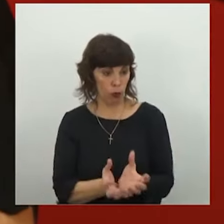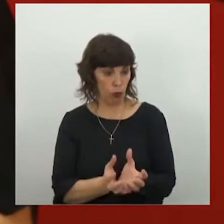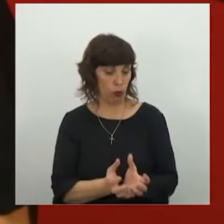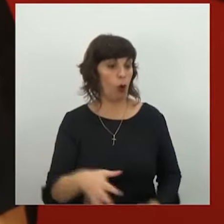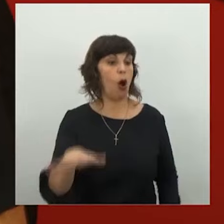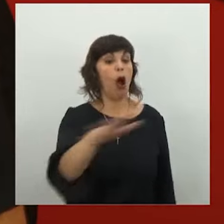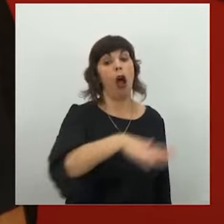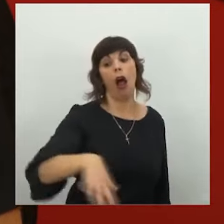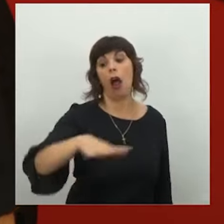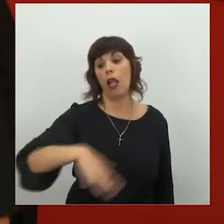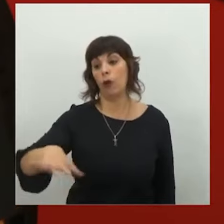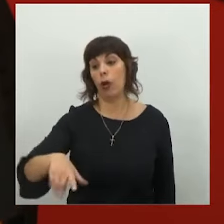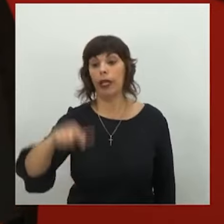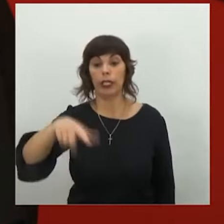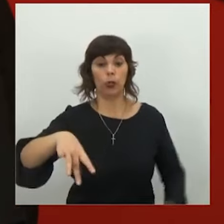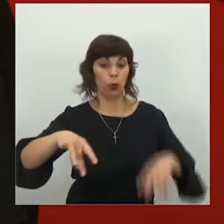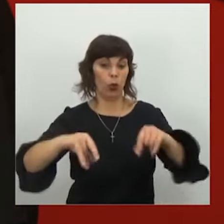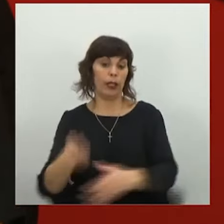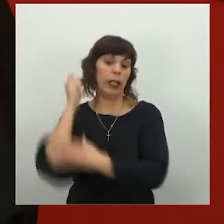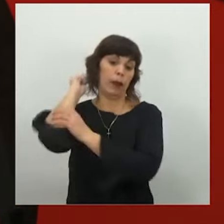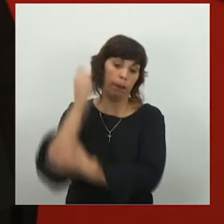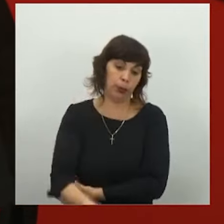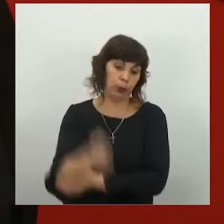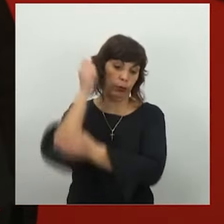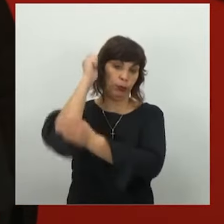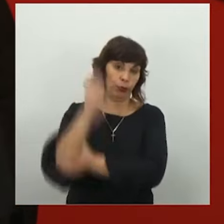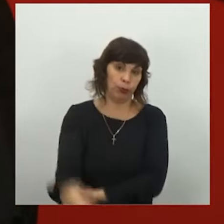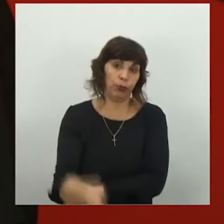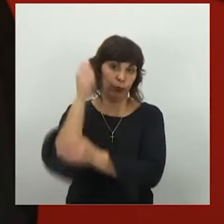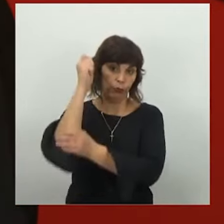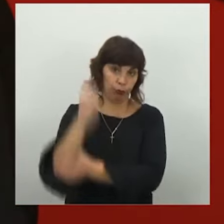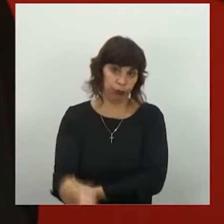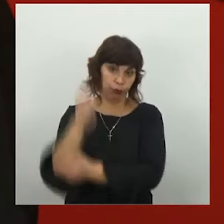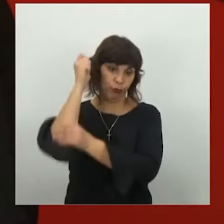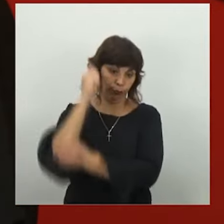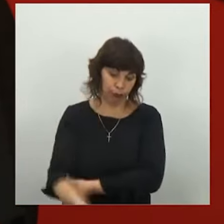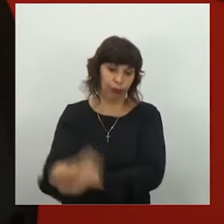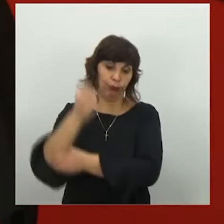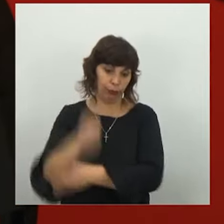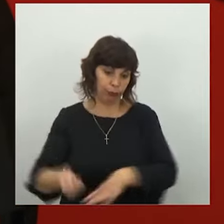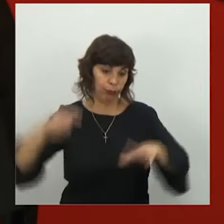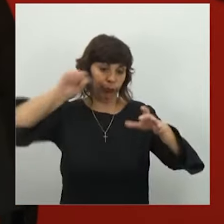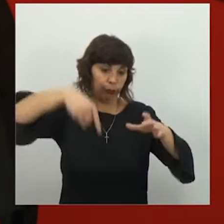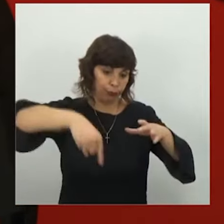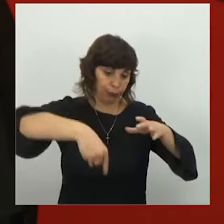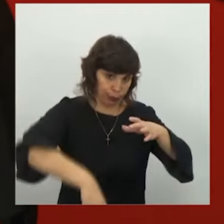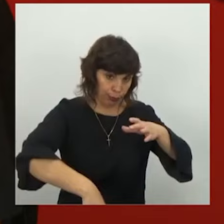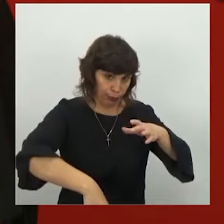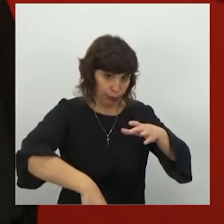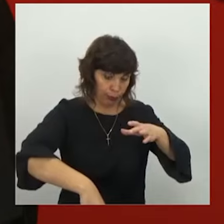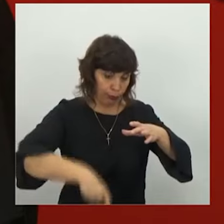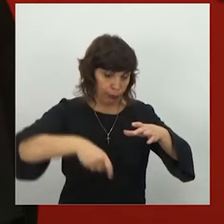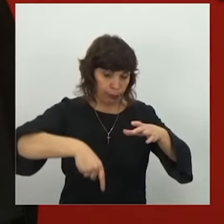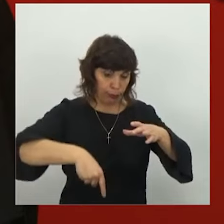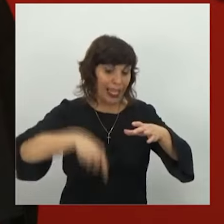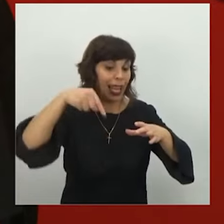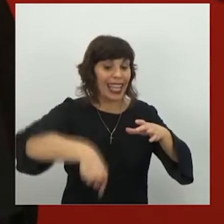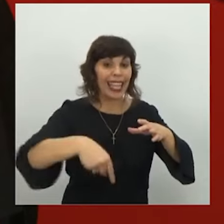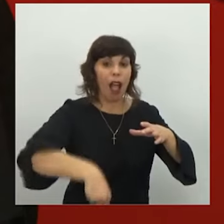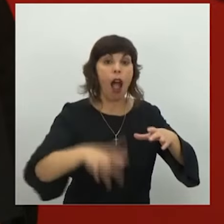tú cabes un pozo a los 3, 5, 8 metros de profundidad y ahí ya